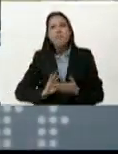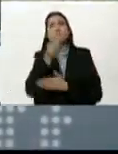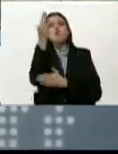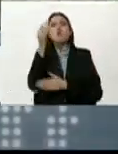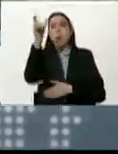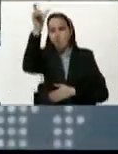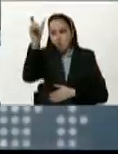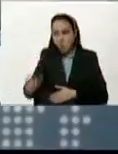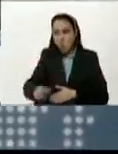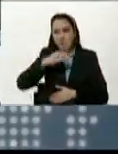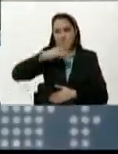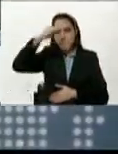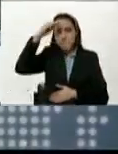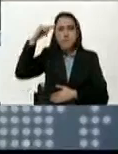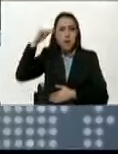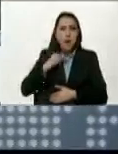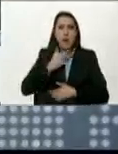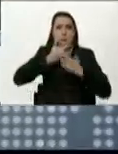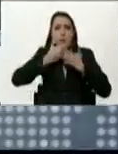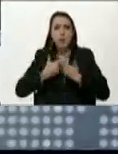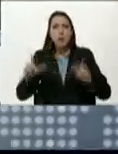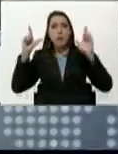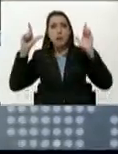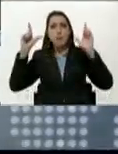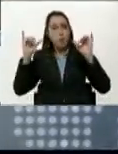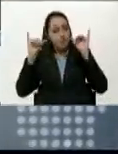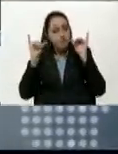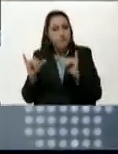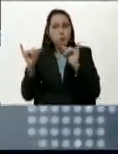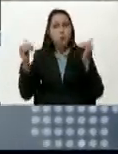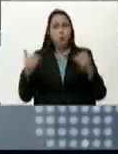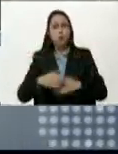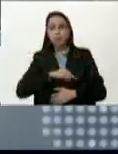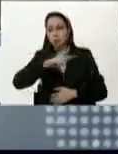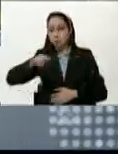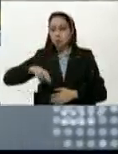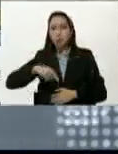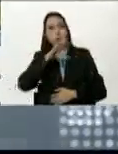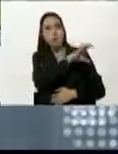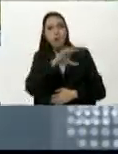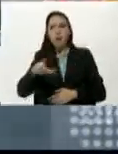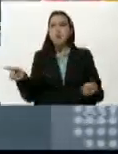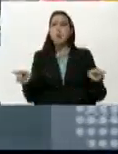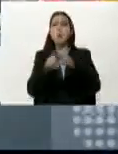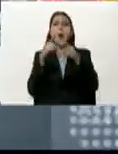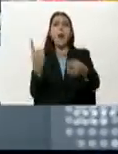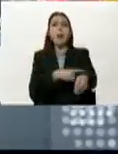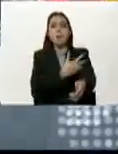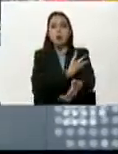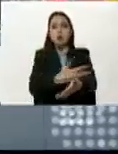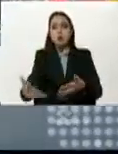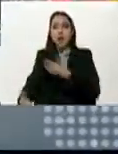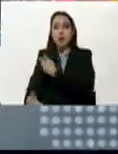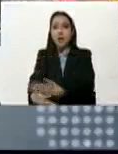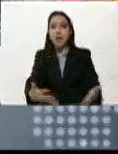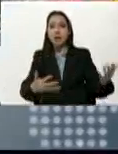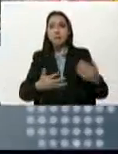padre libertador simón bolívar somos países hermanos de sangre